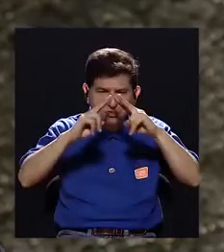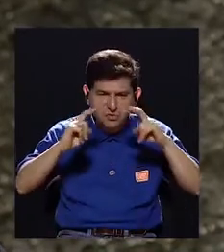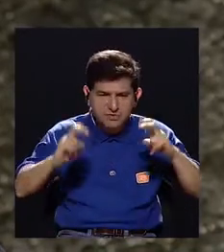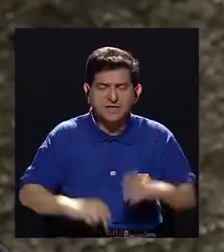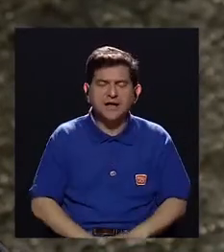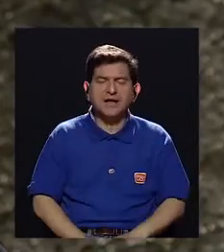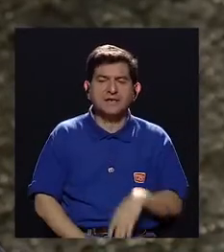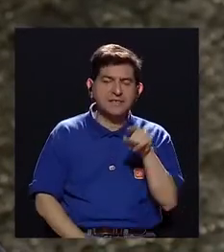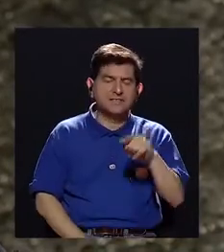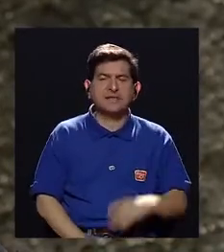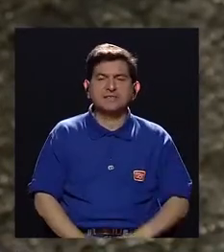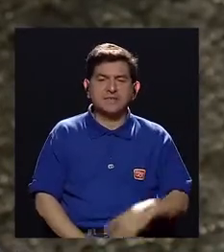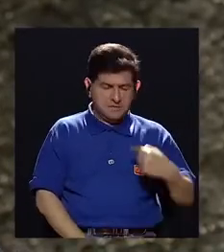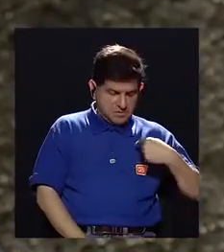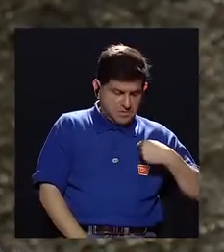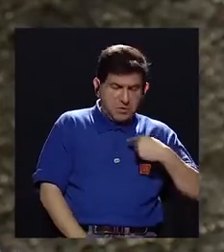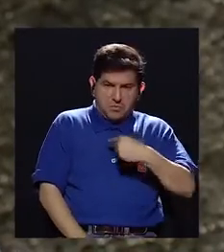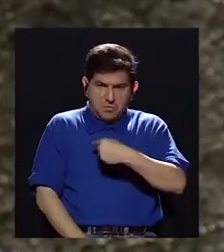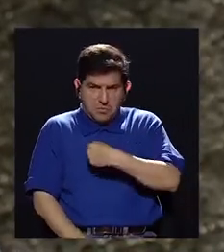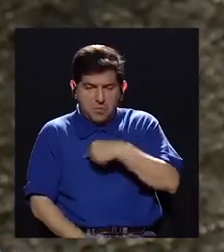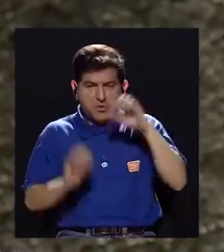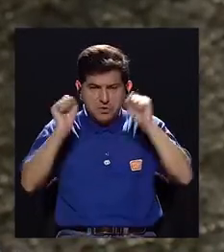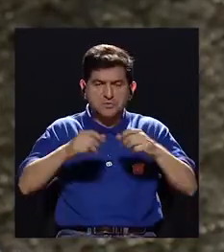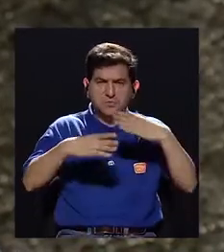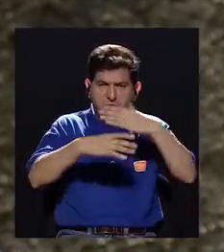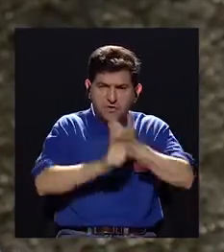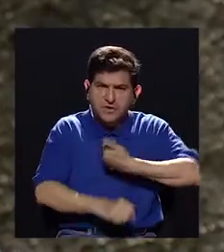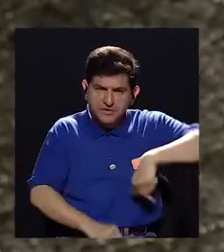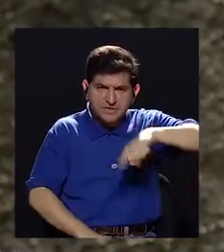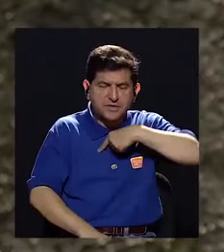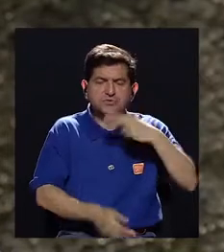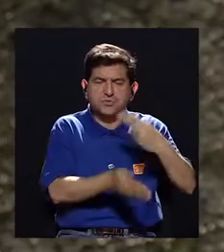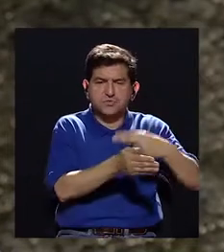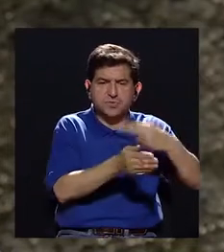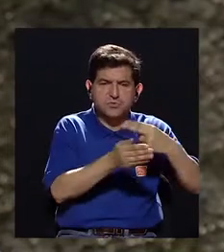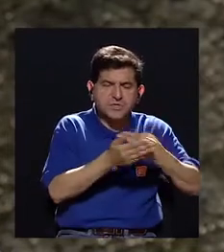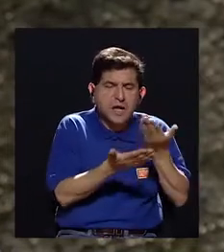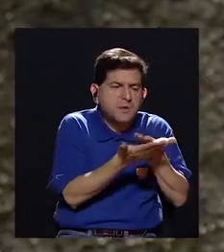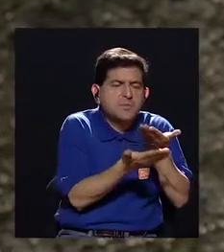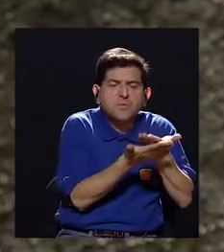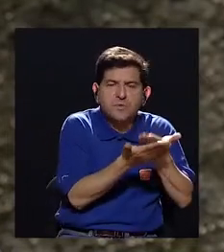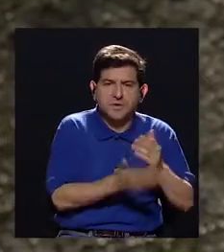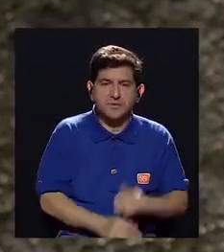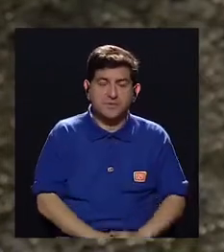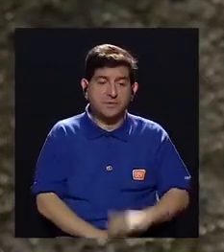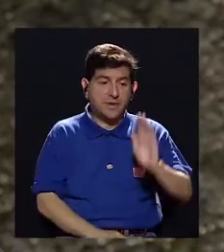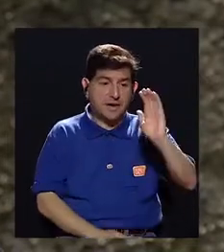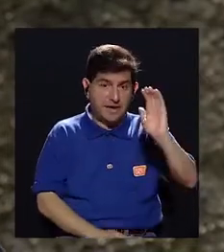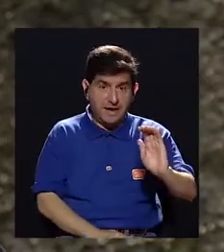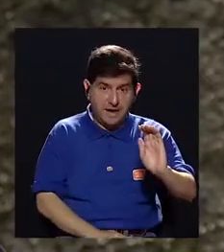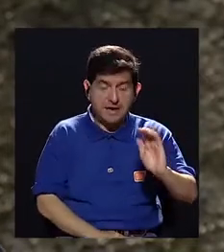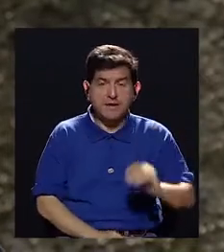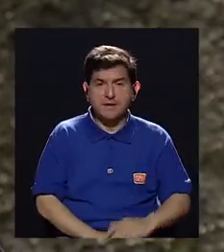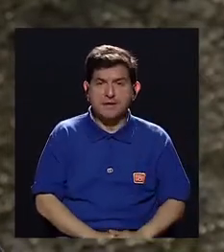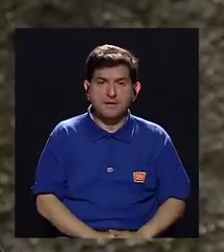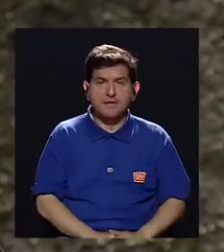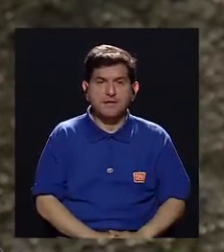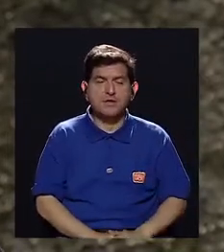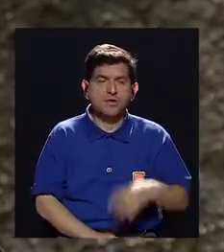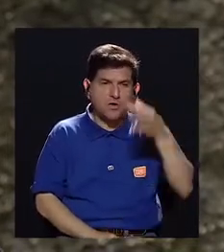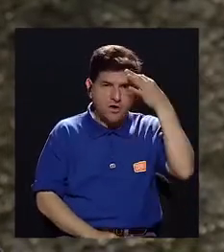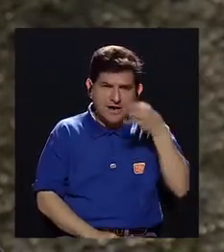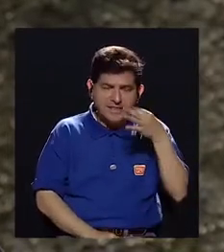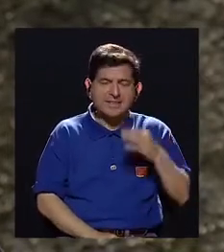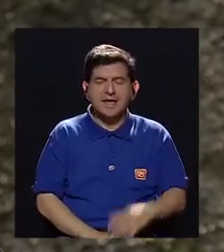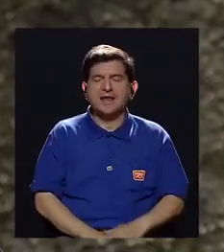de los volúmenes pulmonares, etcétera, que podemos hacer nosotros en el hospital. En el niño menor es